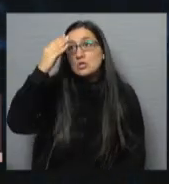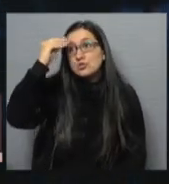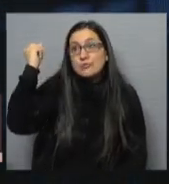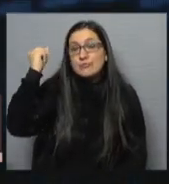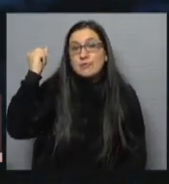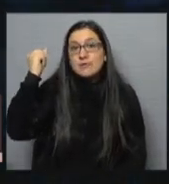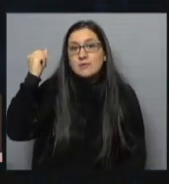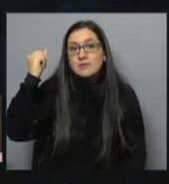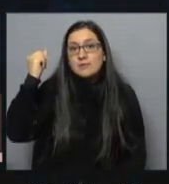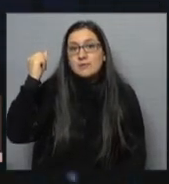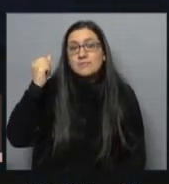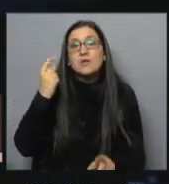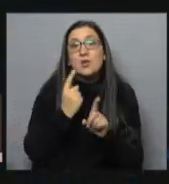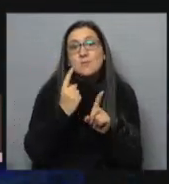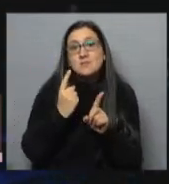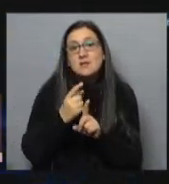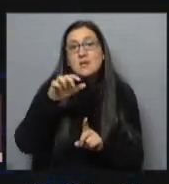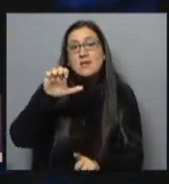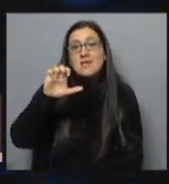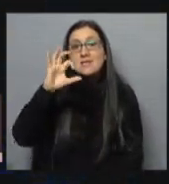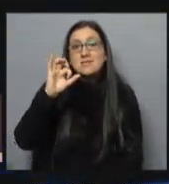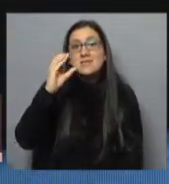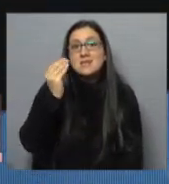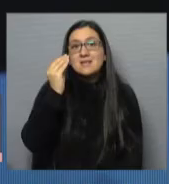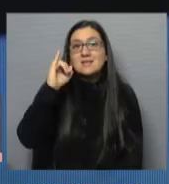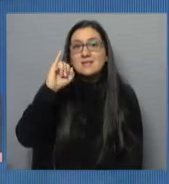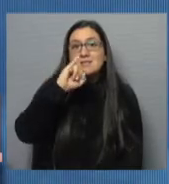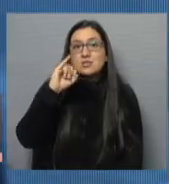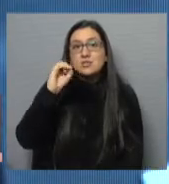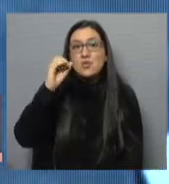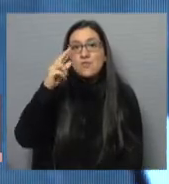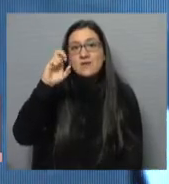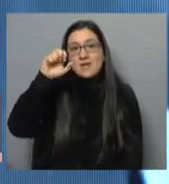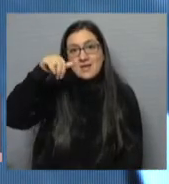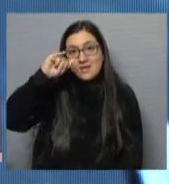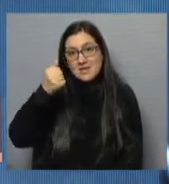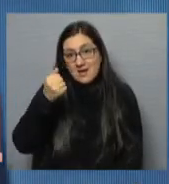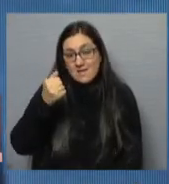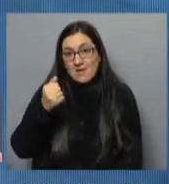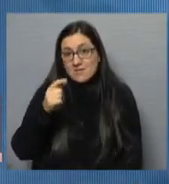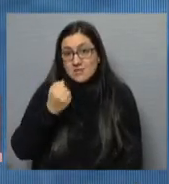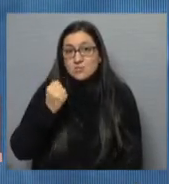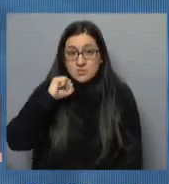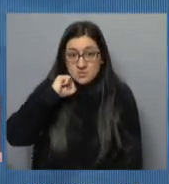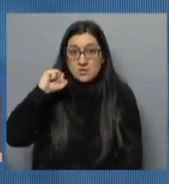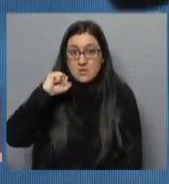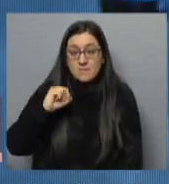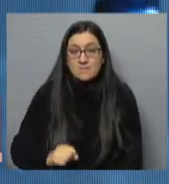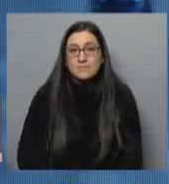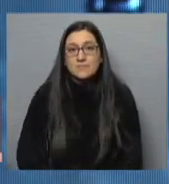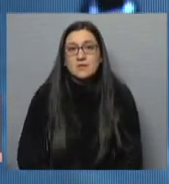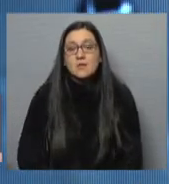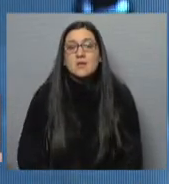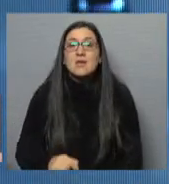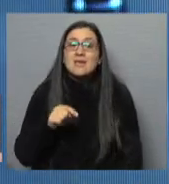ejemplo, que los pacientes con esquizofrenia se suicidan. Uh-huh. Y los suicidios en